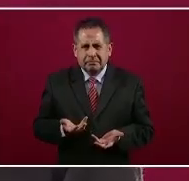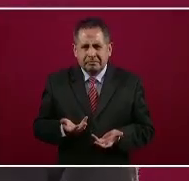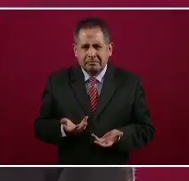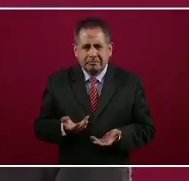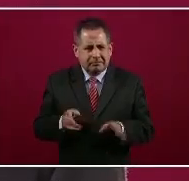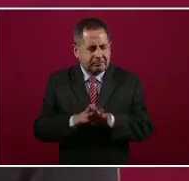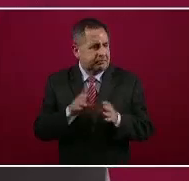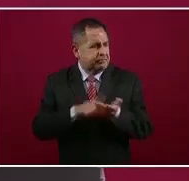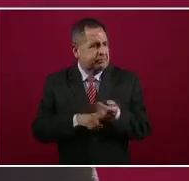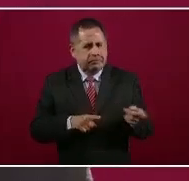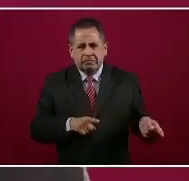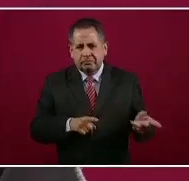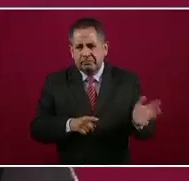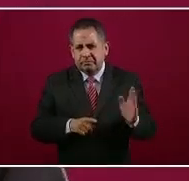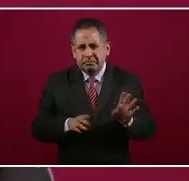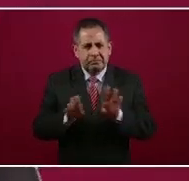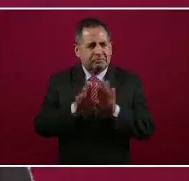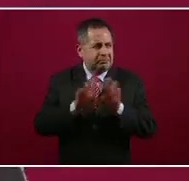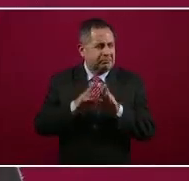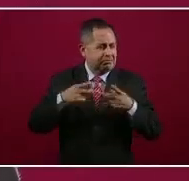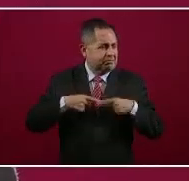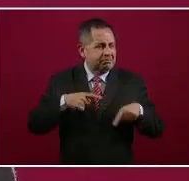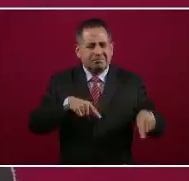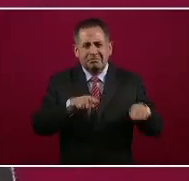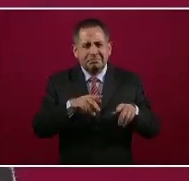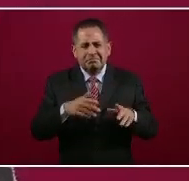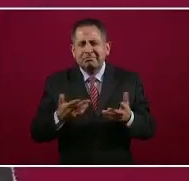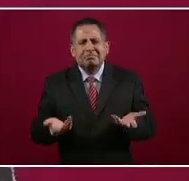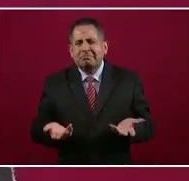y se eche el pueblo encima